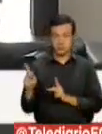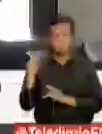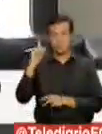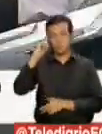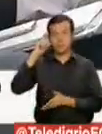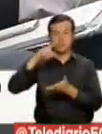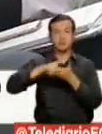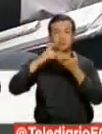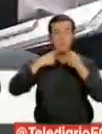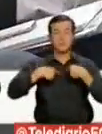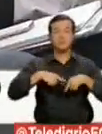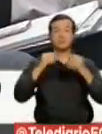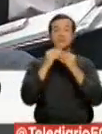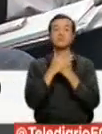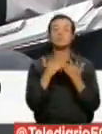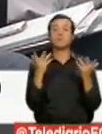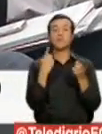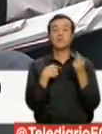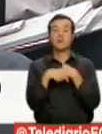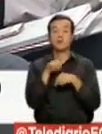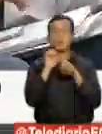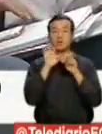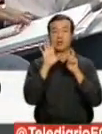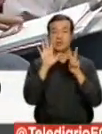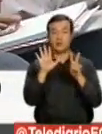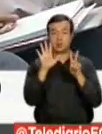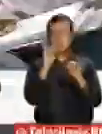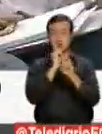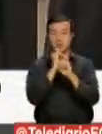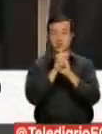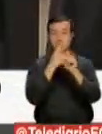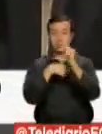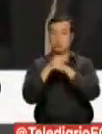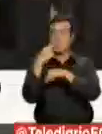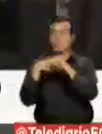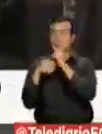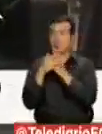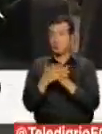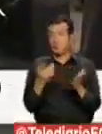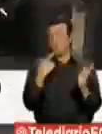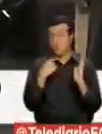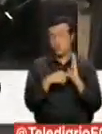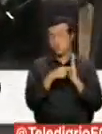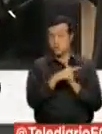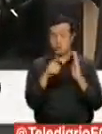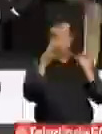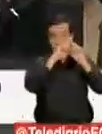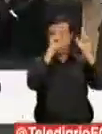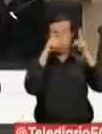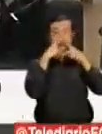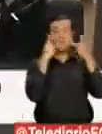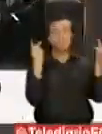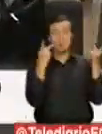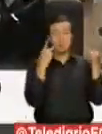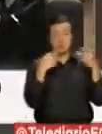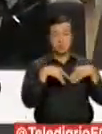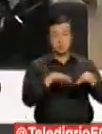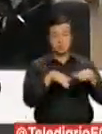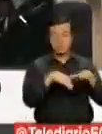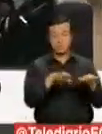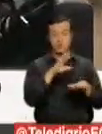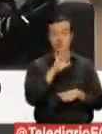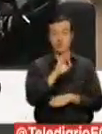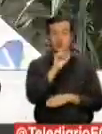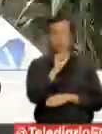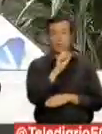gobierno anunció la eliminación o la venta de 7 de estas instituciones. Una de ellas es la empresa pública para la confección textil y